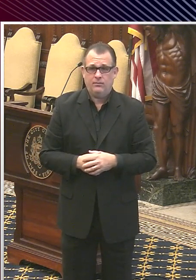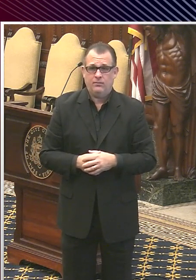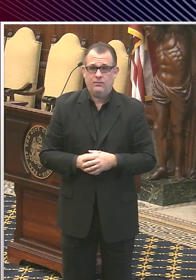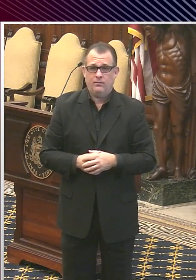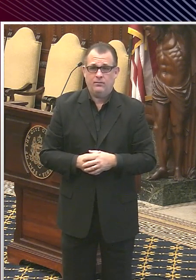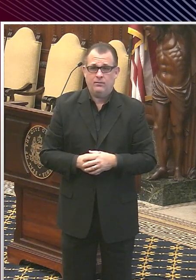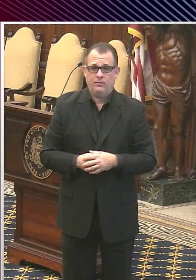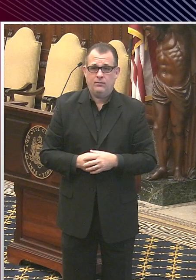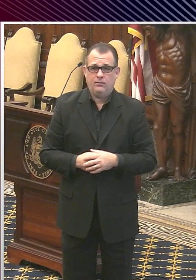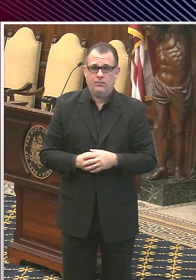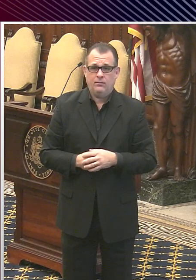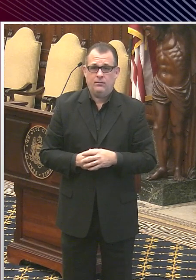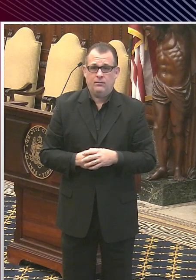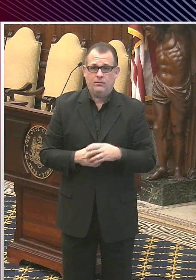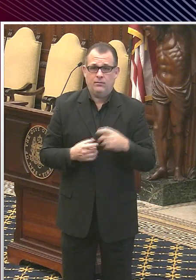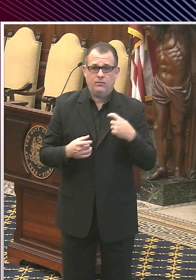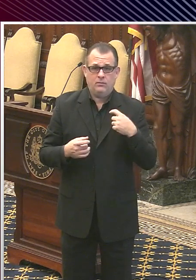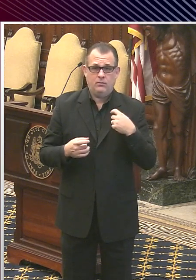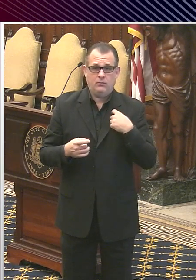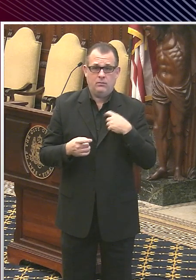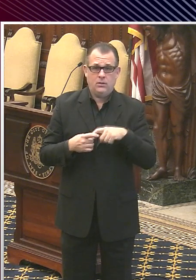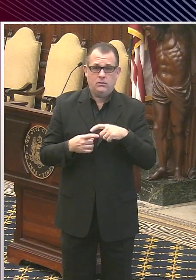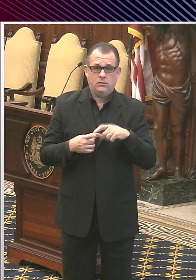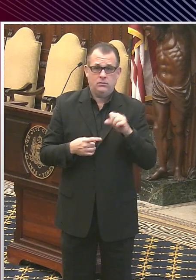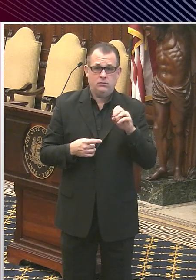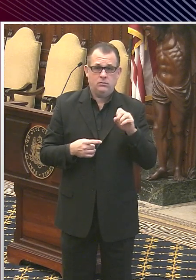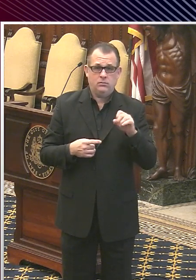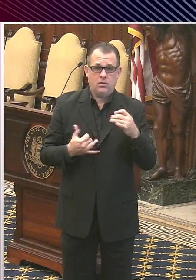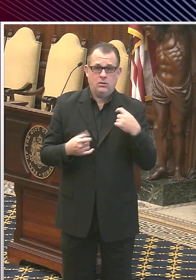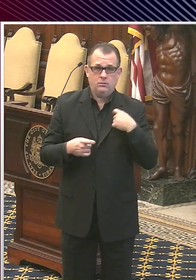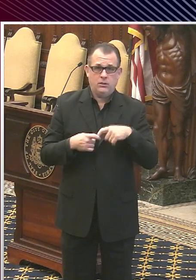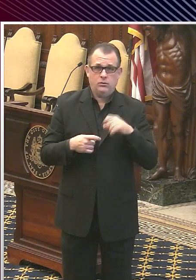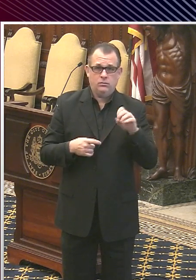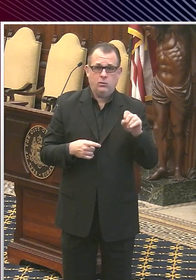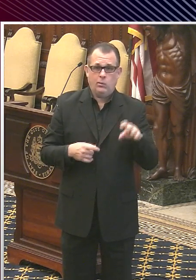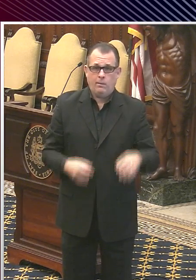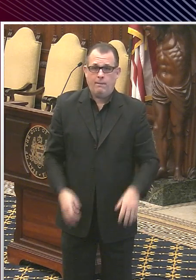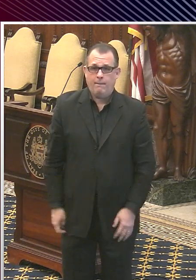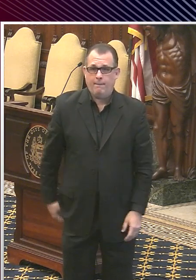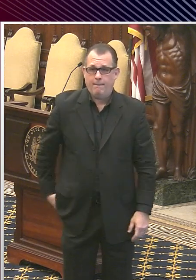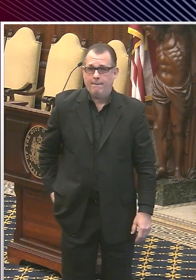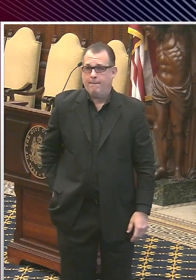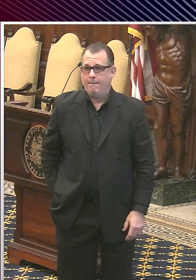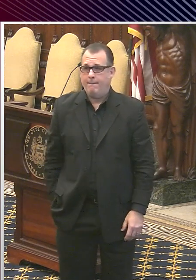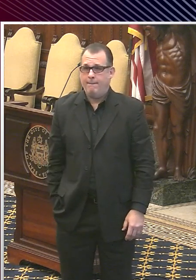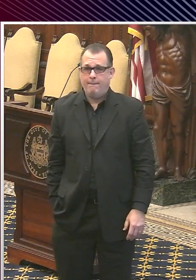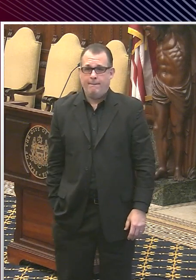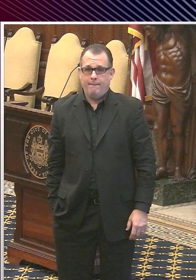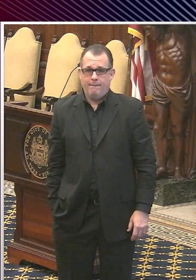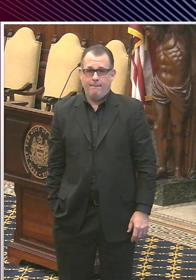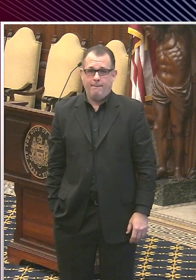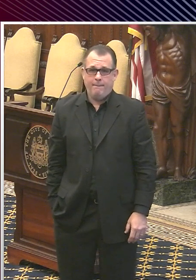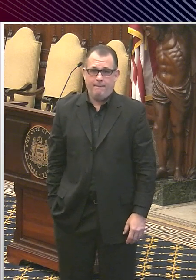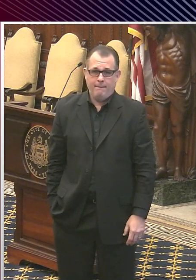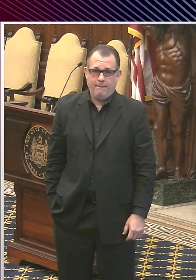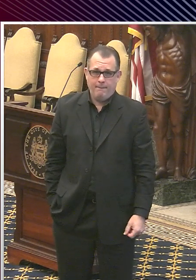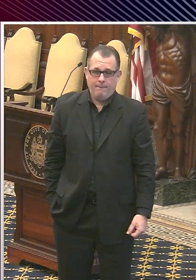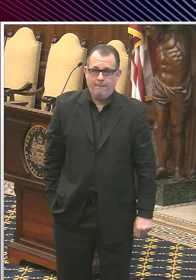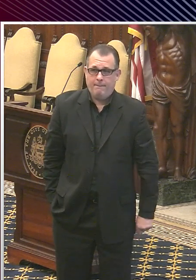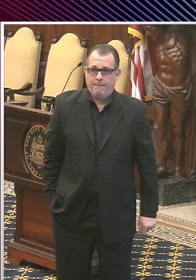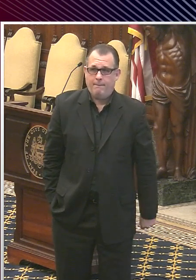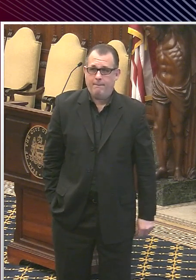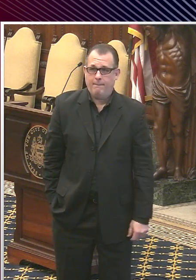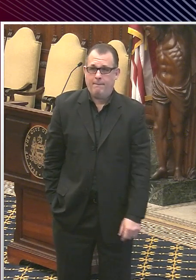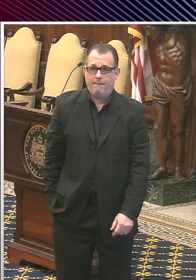curva y tratar de abrir nuevamente como lo tuviéramos en la fase verde. Obviamente nosotros no disfrutamos de hacer esto, pero